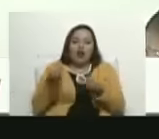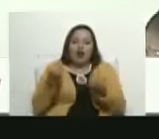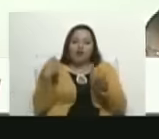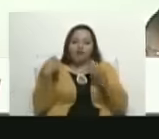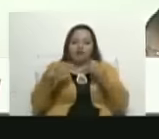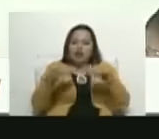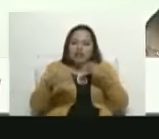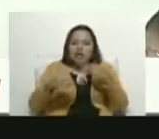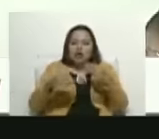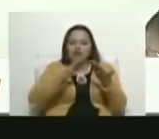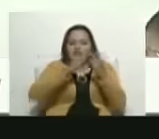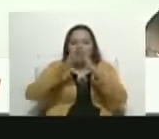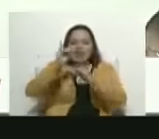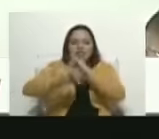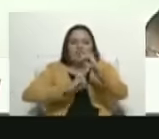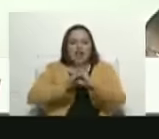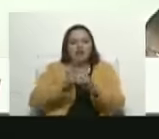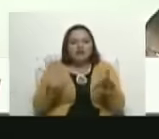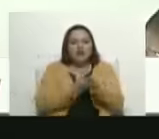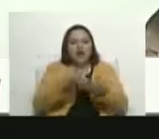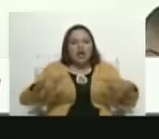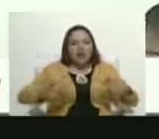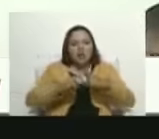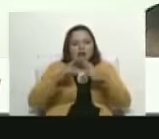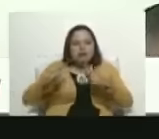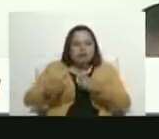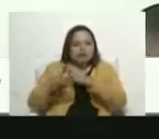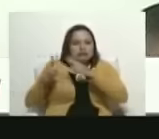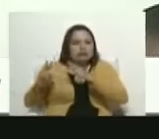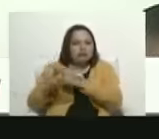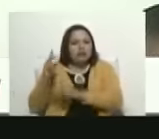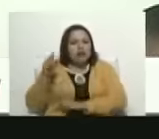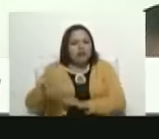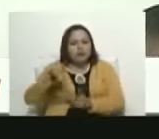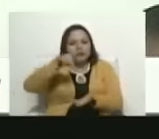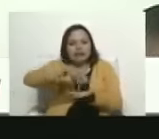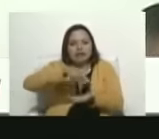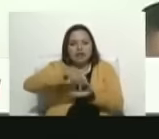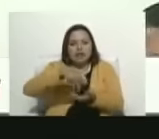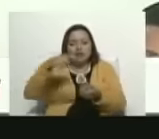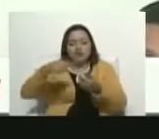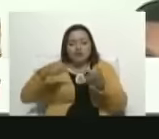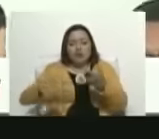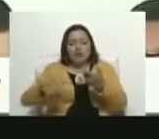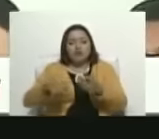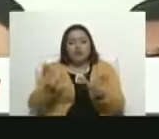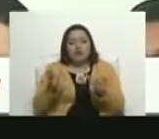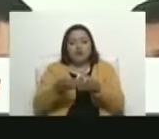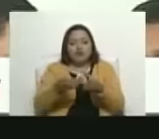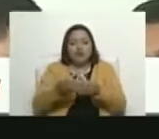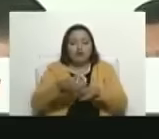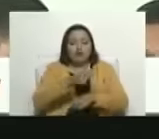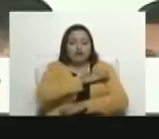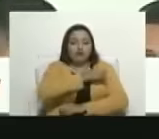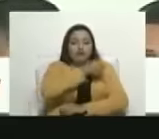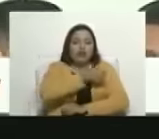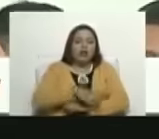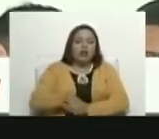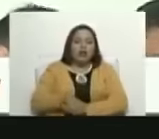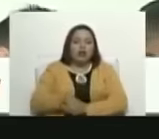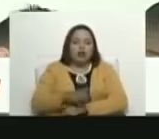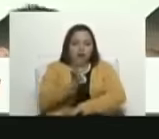al mundo entero sobre estos encuentros, donde además está participando distintos dirigentes de oposición? Y por otro